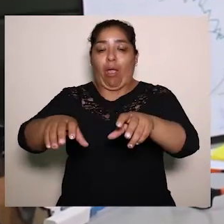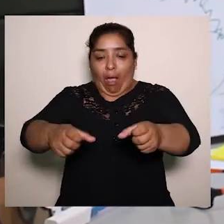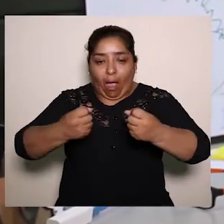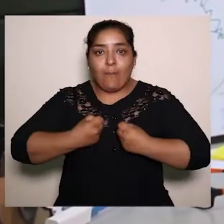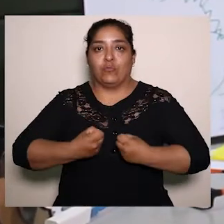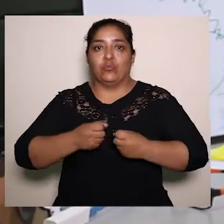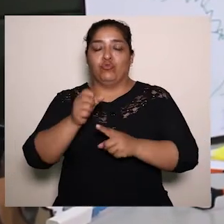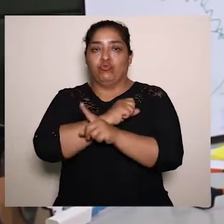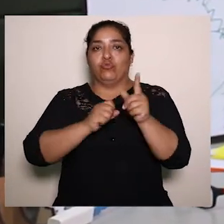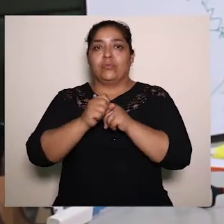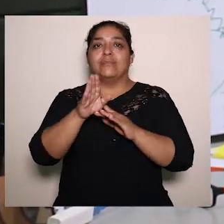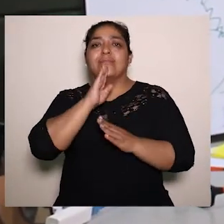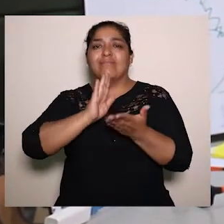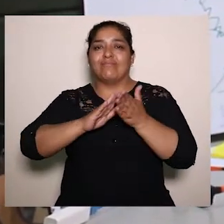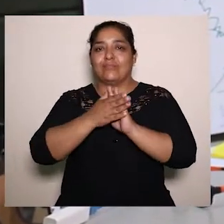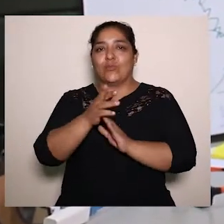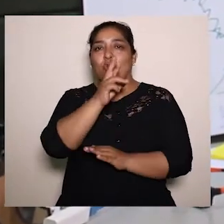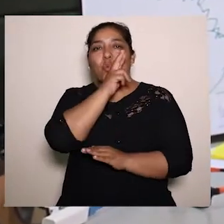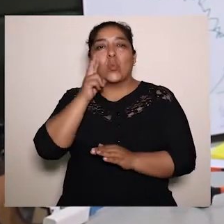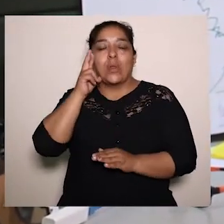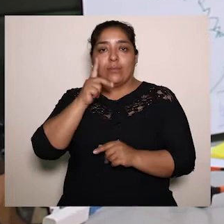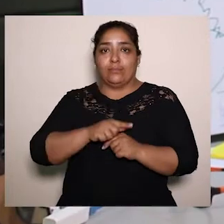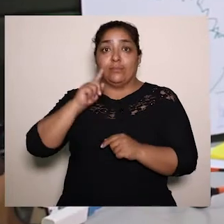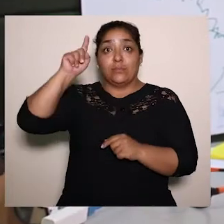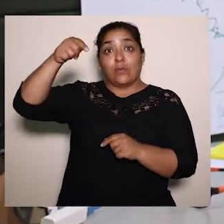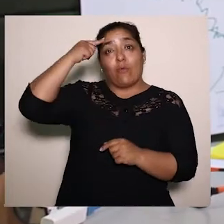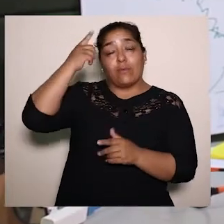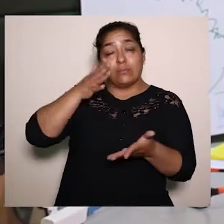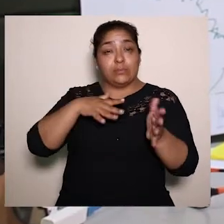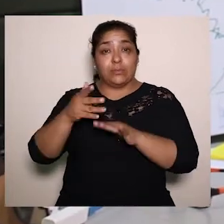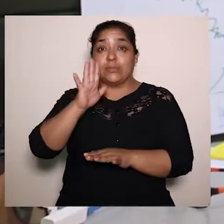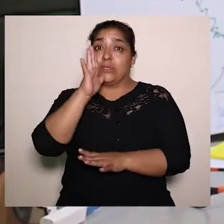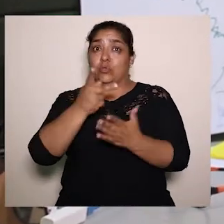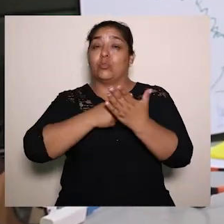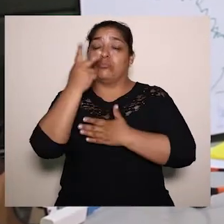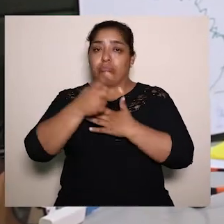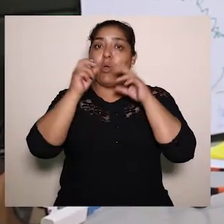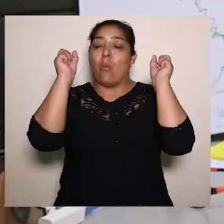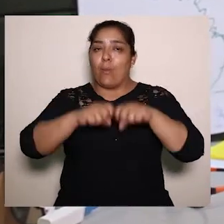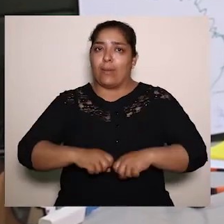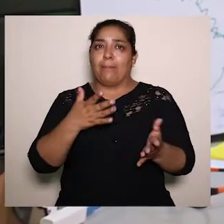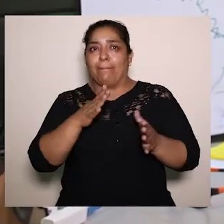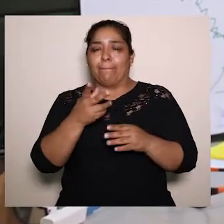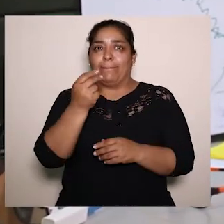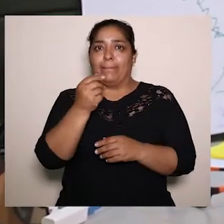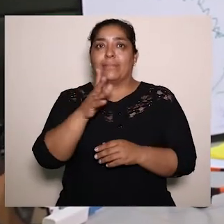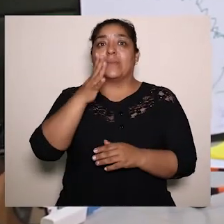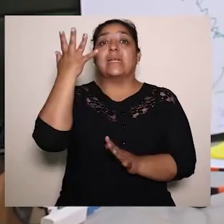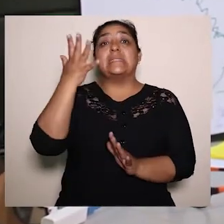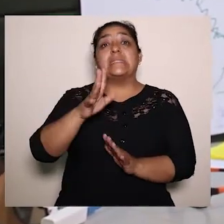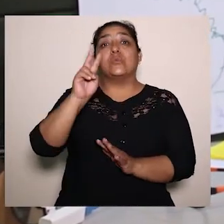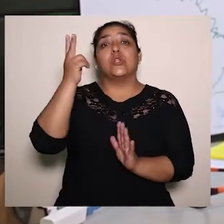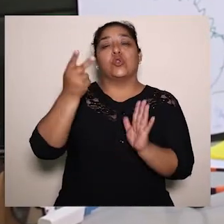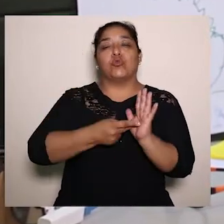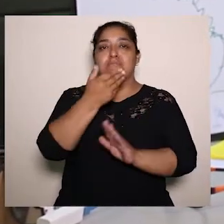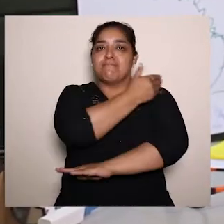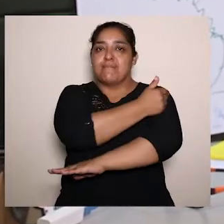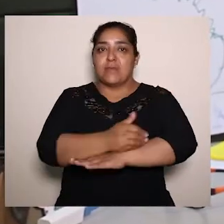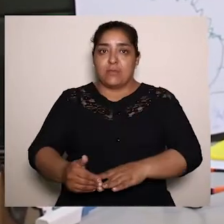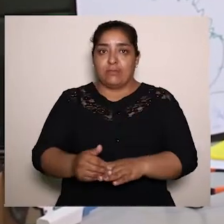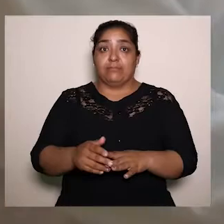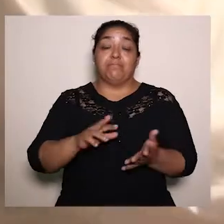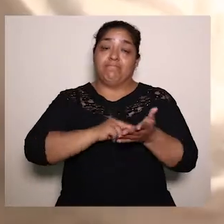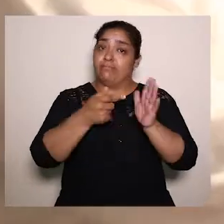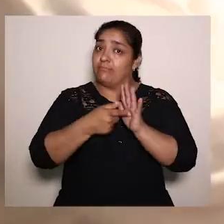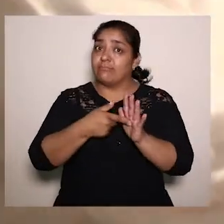apropiación social para comunidades rurales en total la gobernación de nariño lleva aprobado cinco proyectos por un valor aproximado de 52 mil